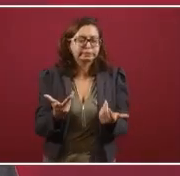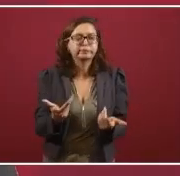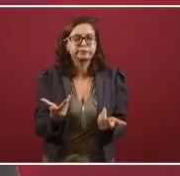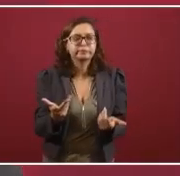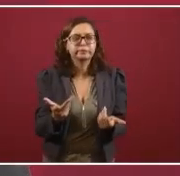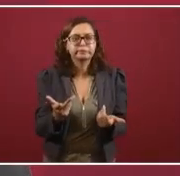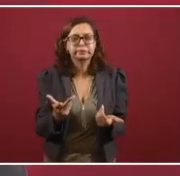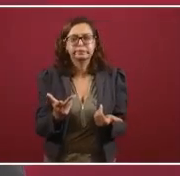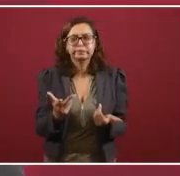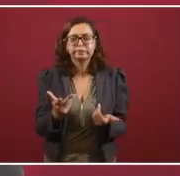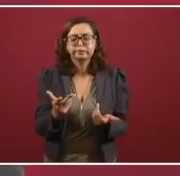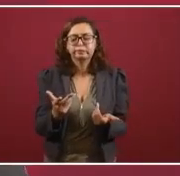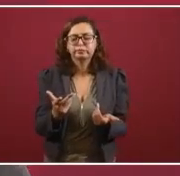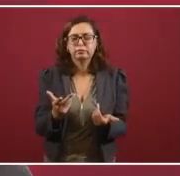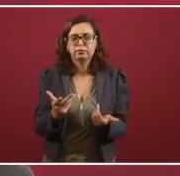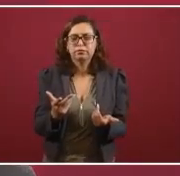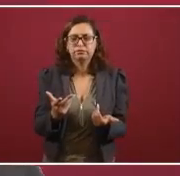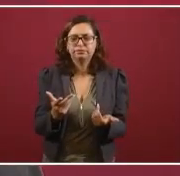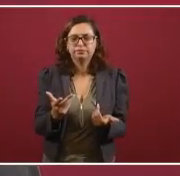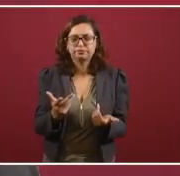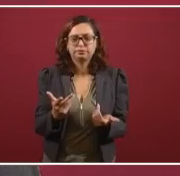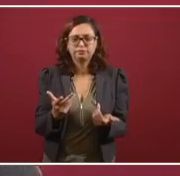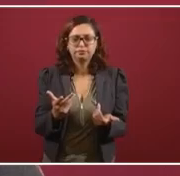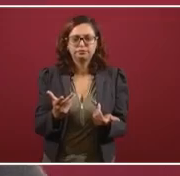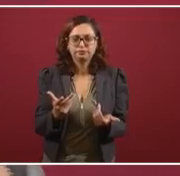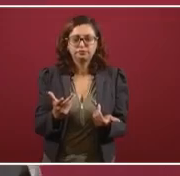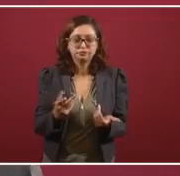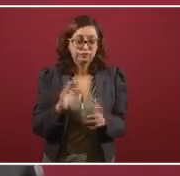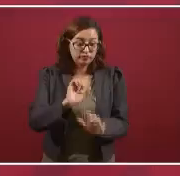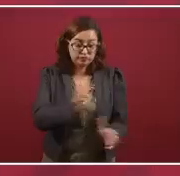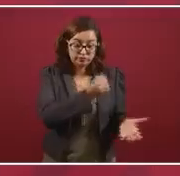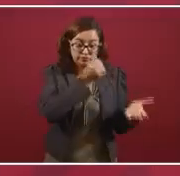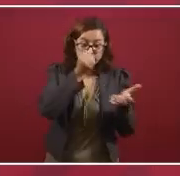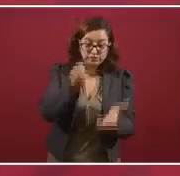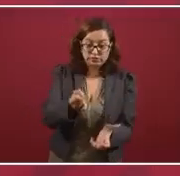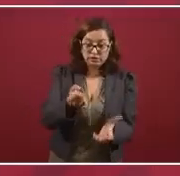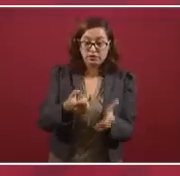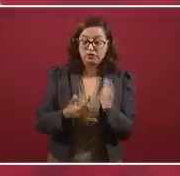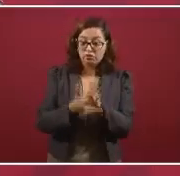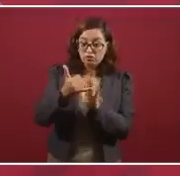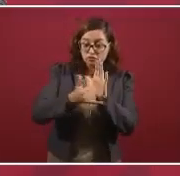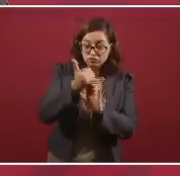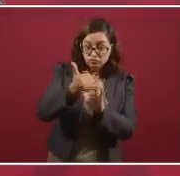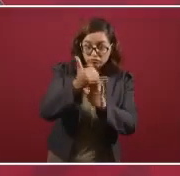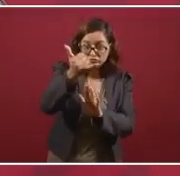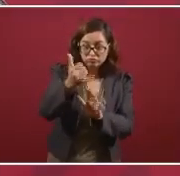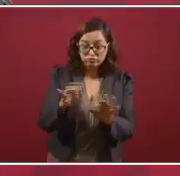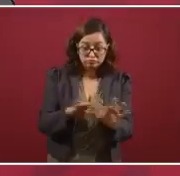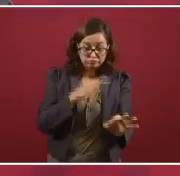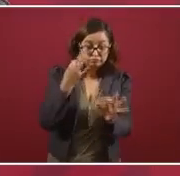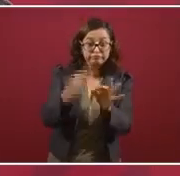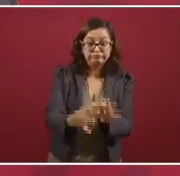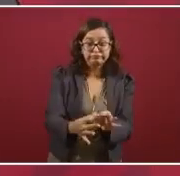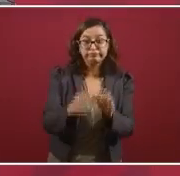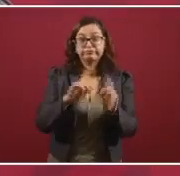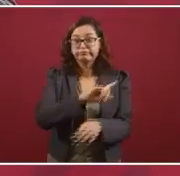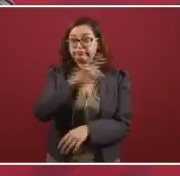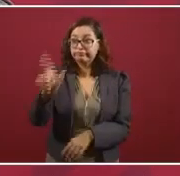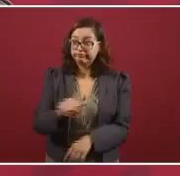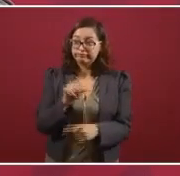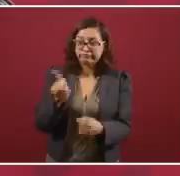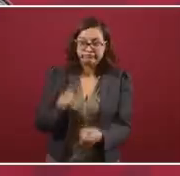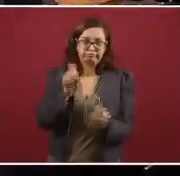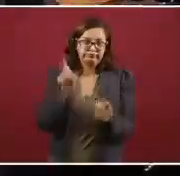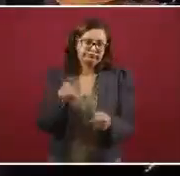se protege y se preserva esa inversión inicial, pues es a final de cuentas una ganancia muy